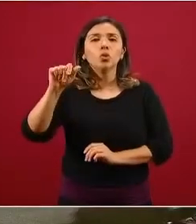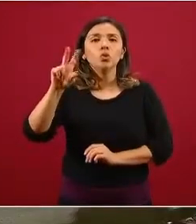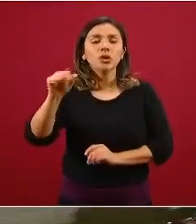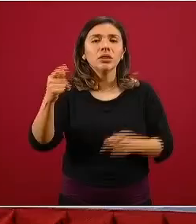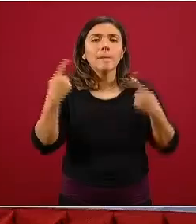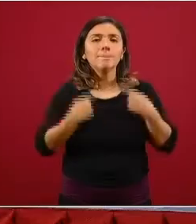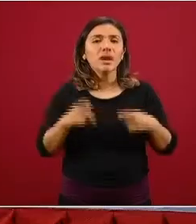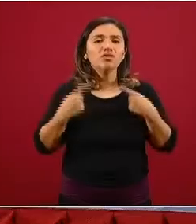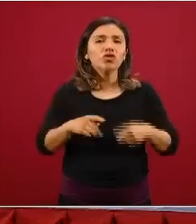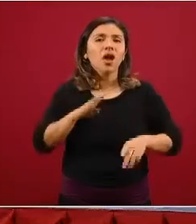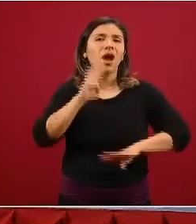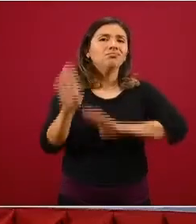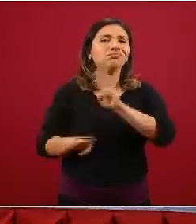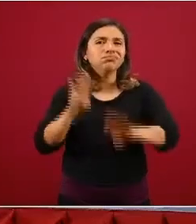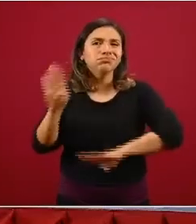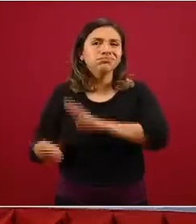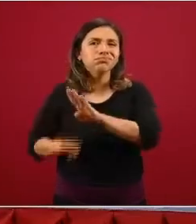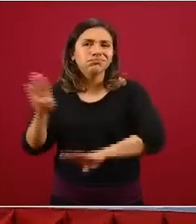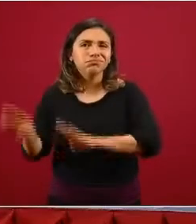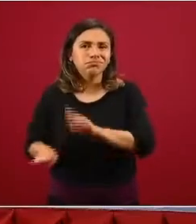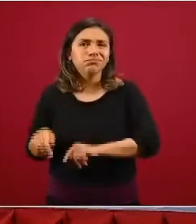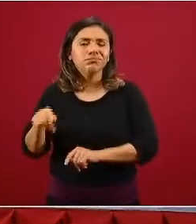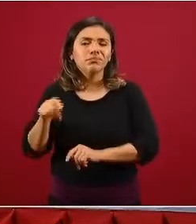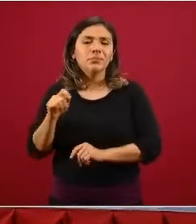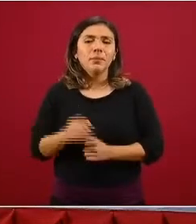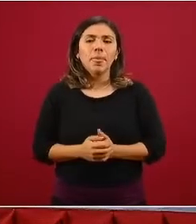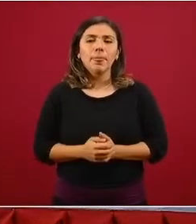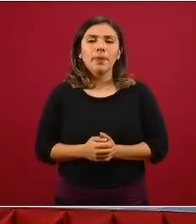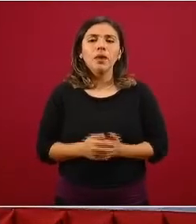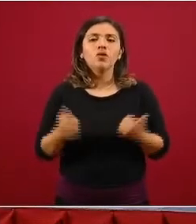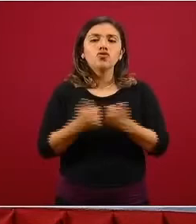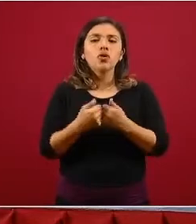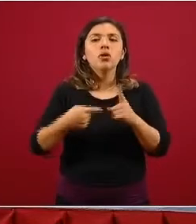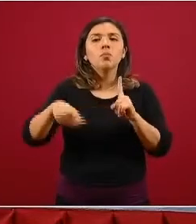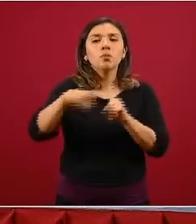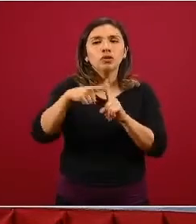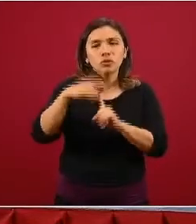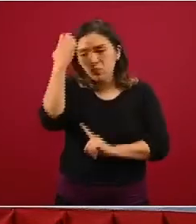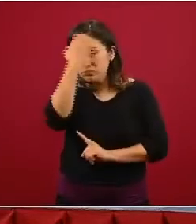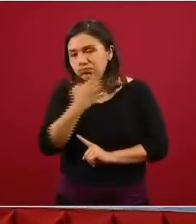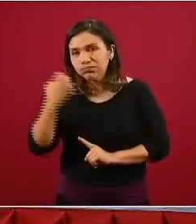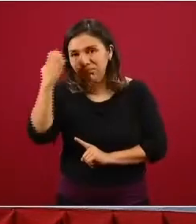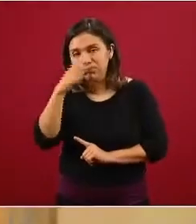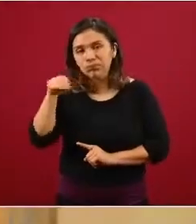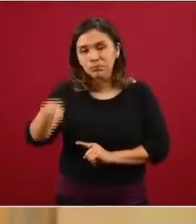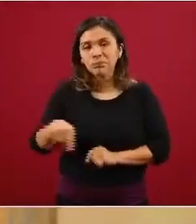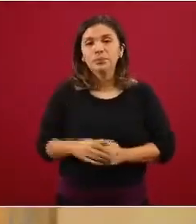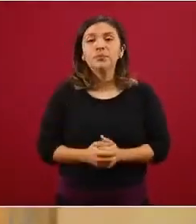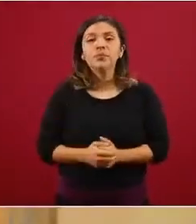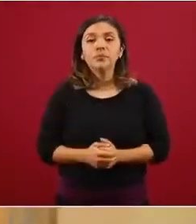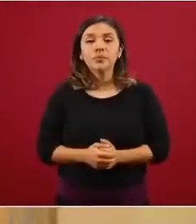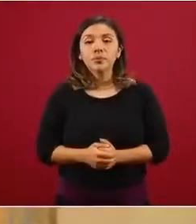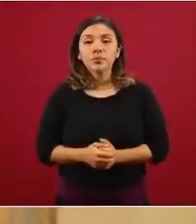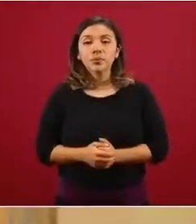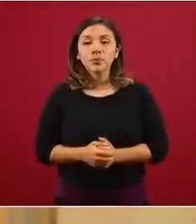60.480 personas con un resultado positivo al virus SARS-CoV-2.